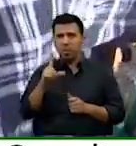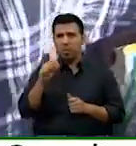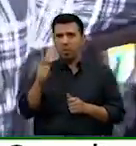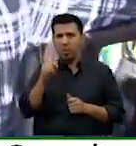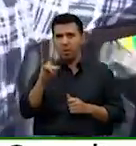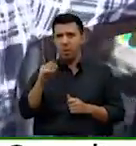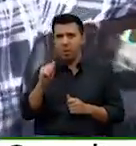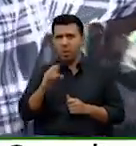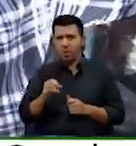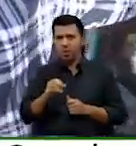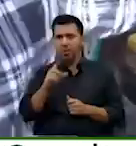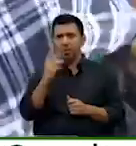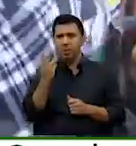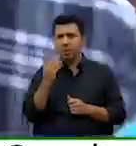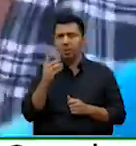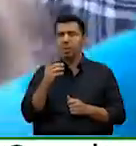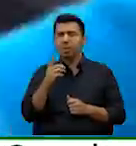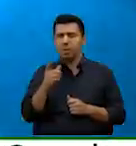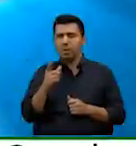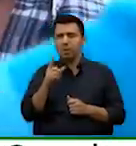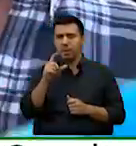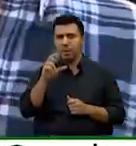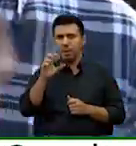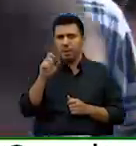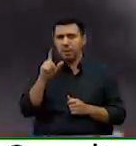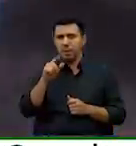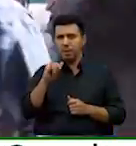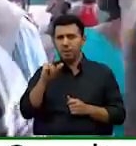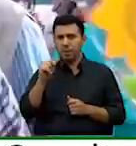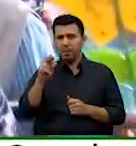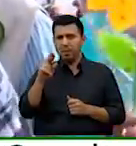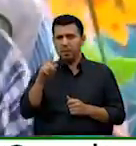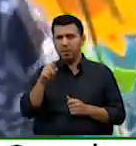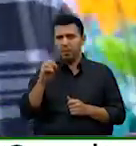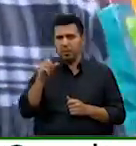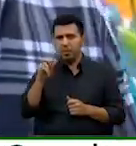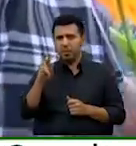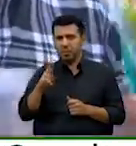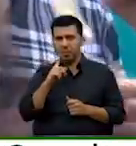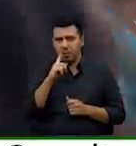Soler, es fundamental el acercamiento con su comunidad. Por eso, aprovechan